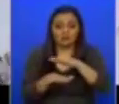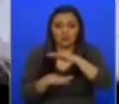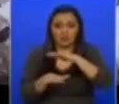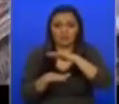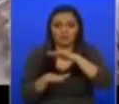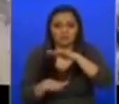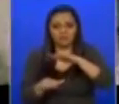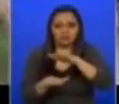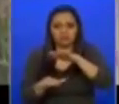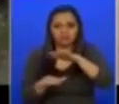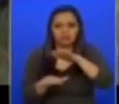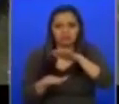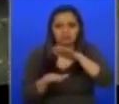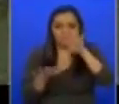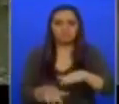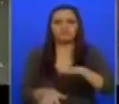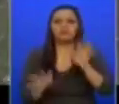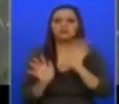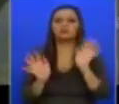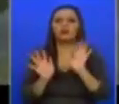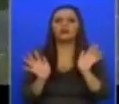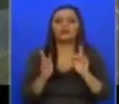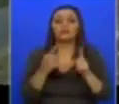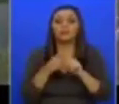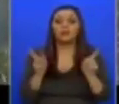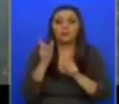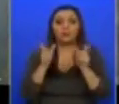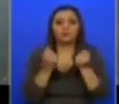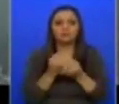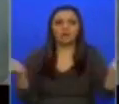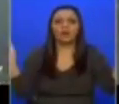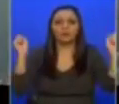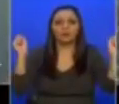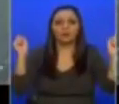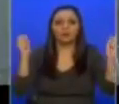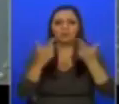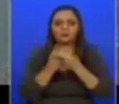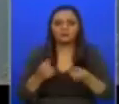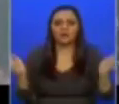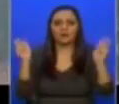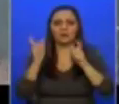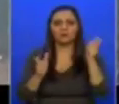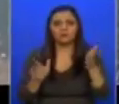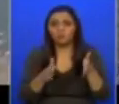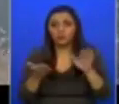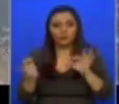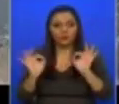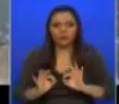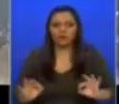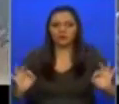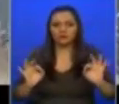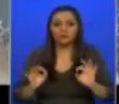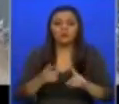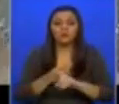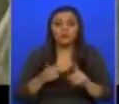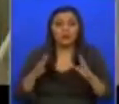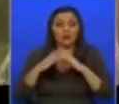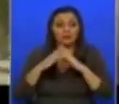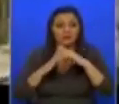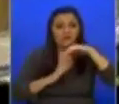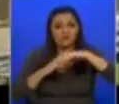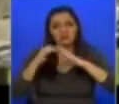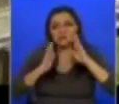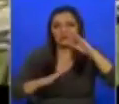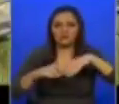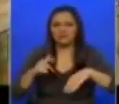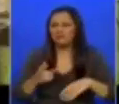las casas se movieron un tiempo antes de derrumbarse y la gente pudo salir y salvar su vida. Entonces, no tuvimos que lamentar pedidas humanas, pero sí casas destruidas.